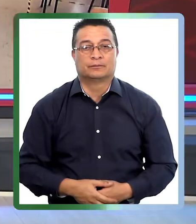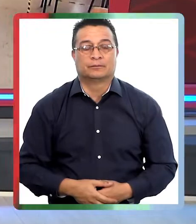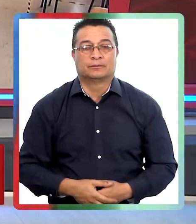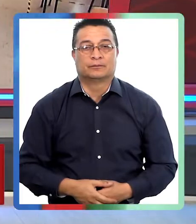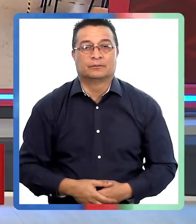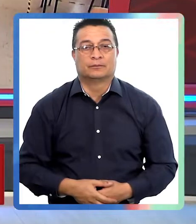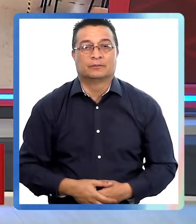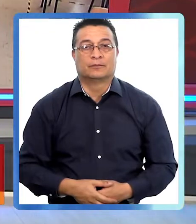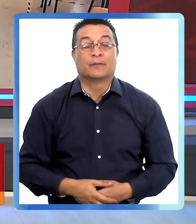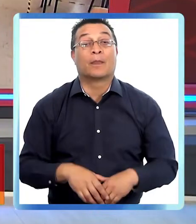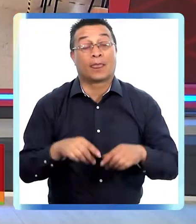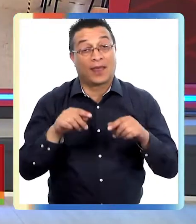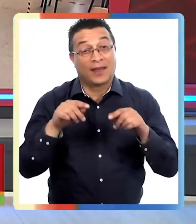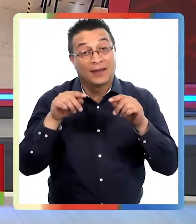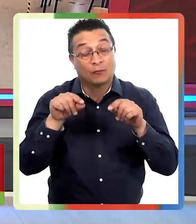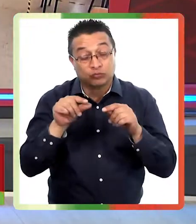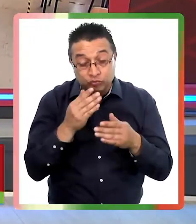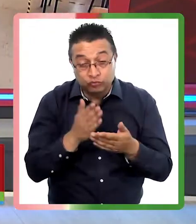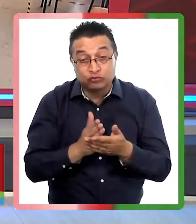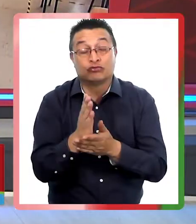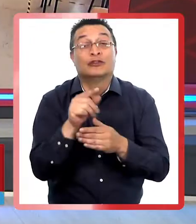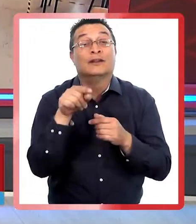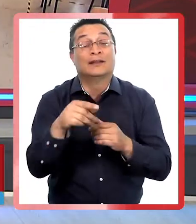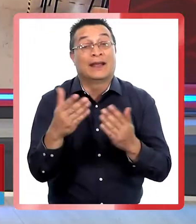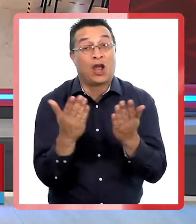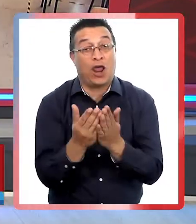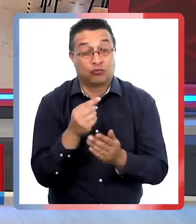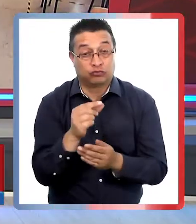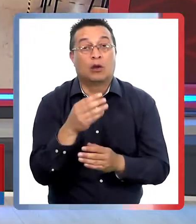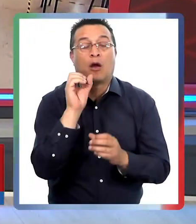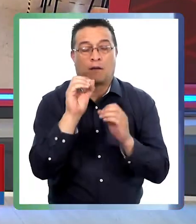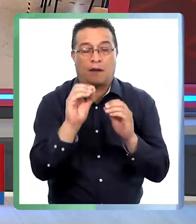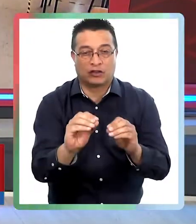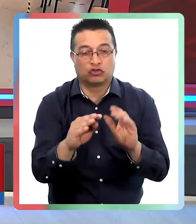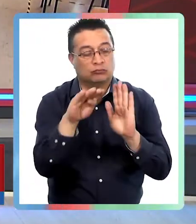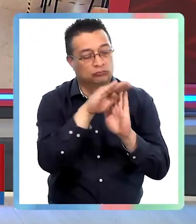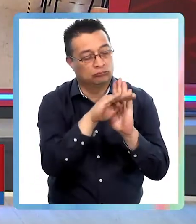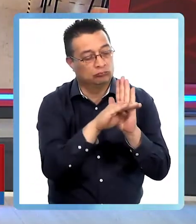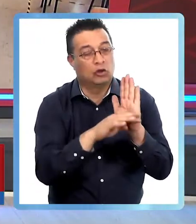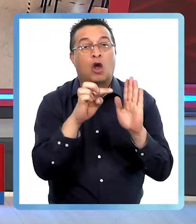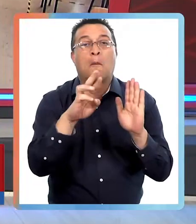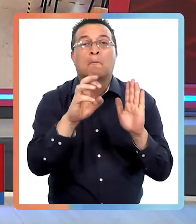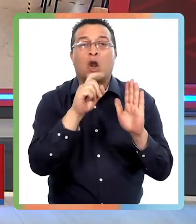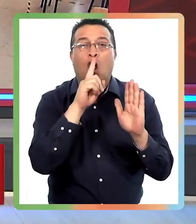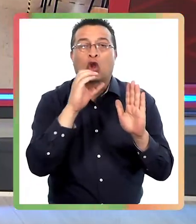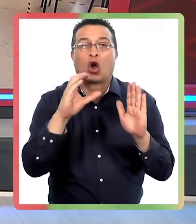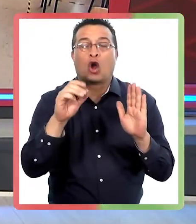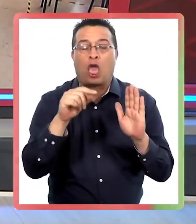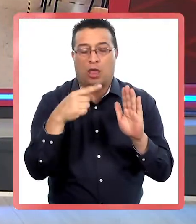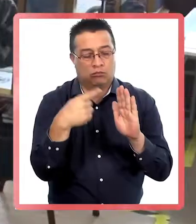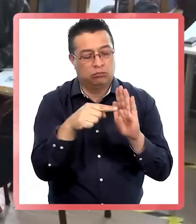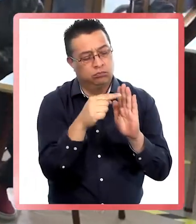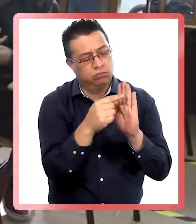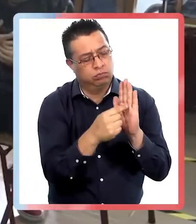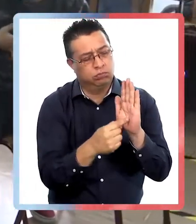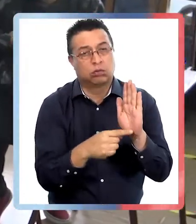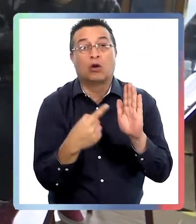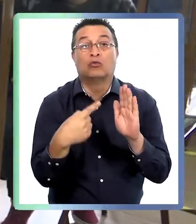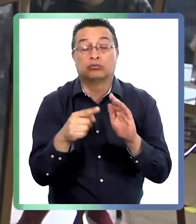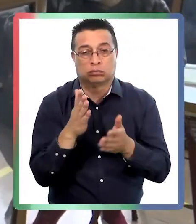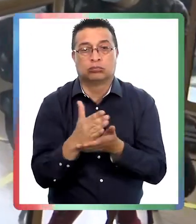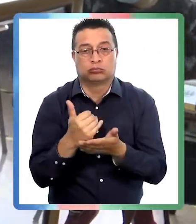A pocos días del comienzo del año escolar, el gobierno anunció el protocolo de vuelta a las clases y establece una serie de medidas que han